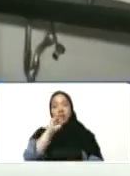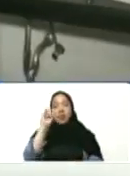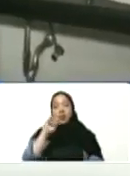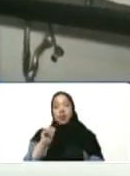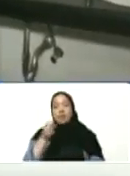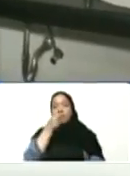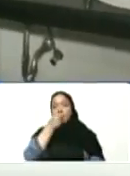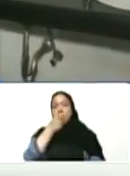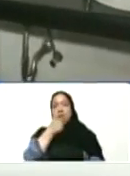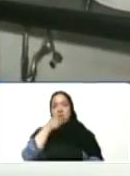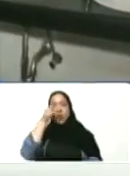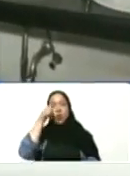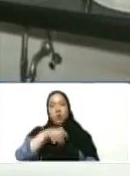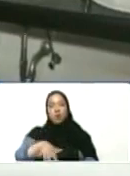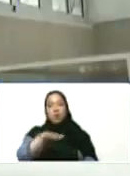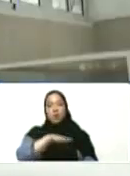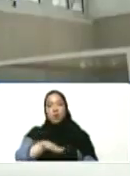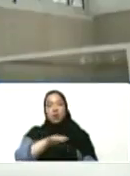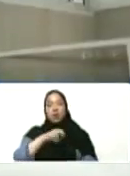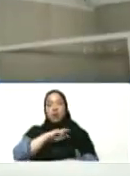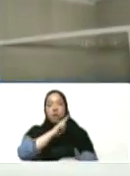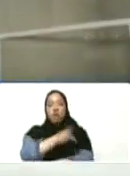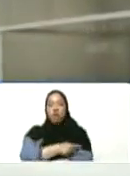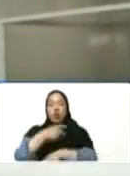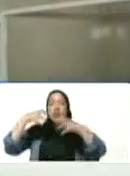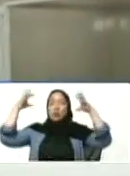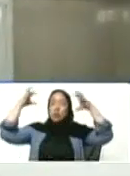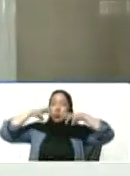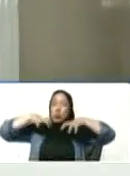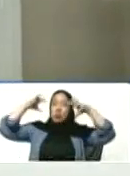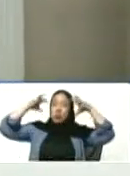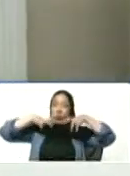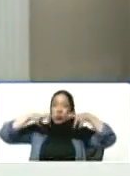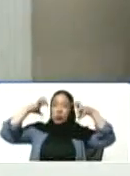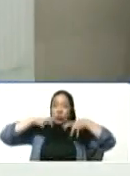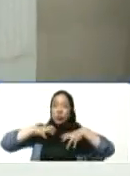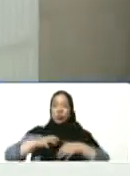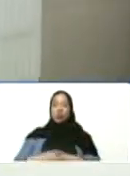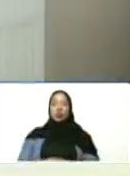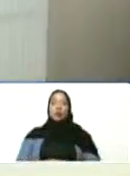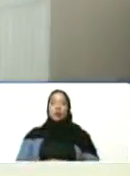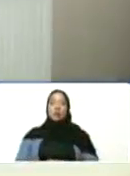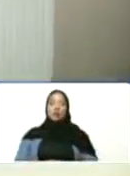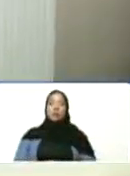país. Ha estado fuerte las lluvias en el oriente en los últimos días.